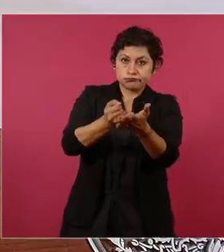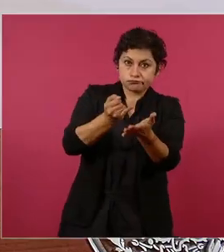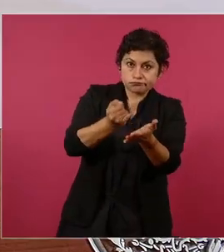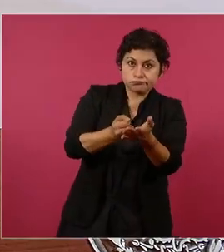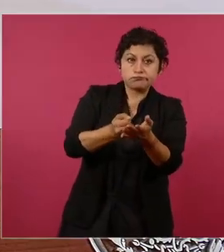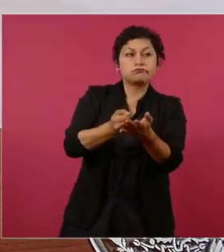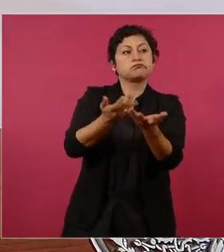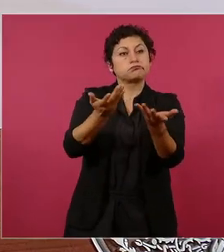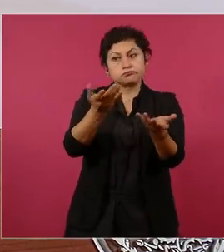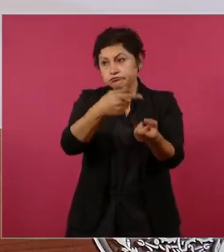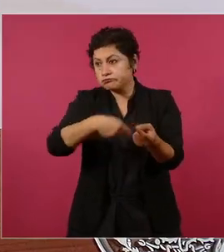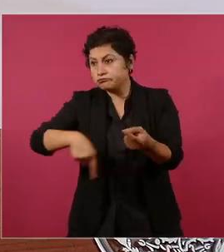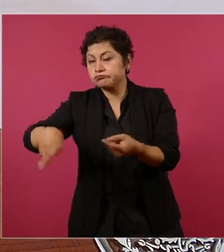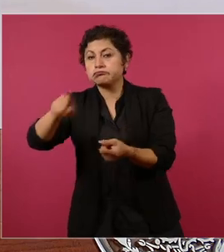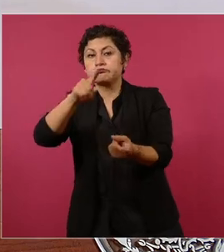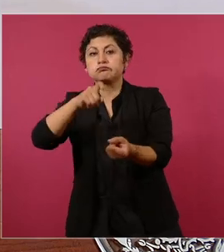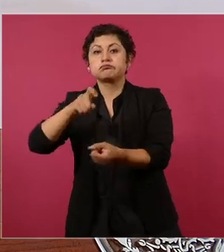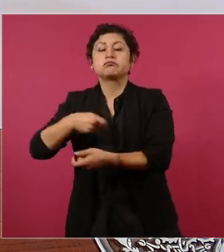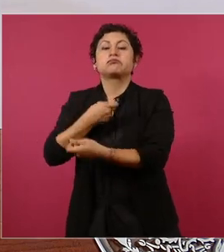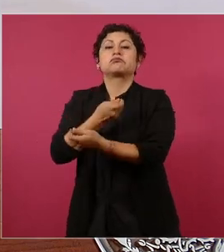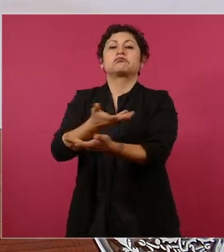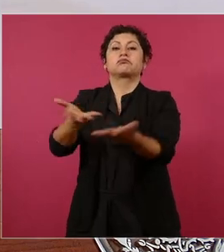Solo la distribución del presupuesto